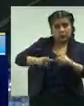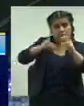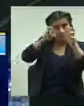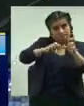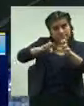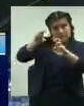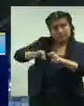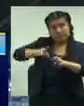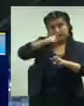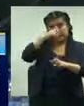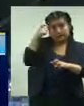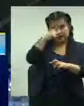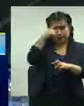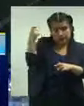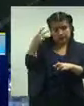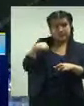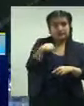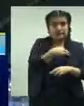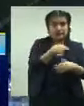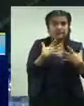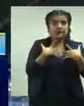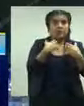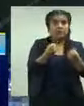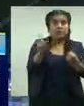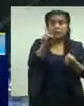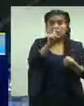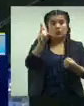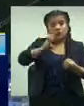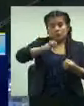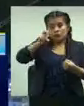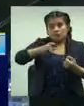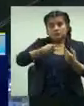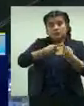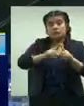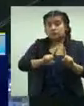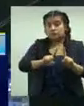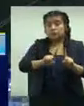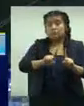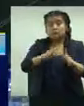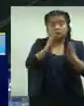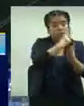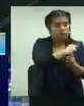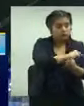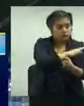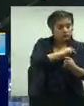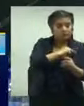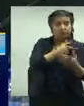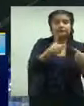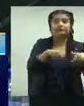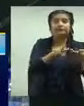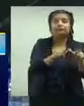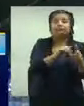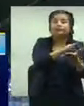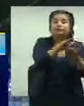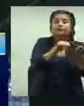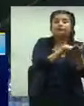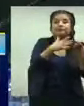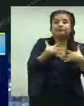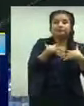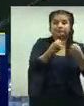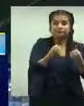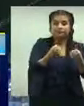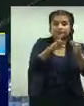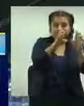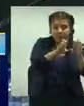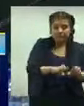recurso, que no sé decirle que no es necesario, al contrario, en los hospitales y los puestos y centros de salud el recurso humano